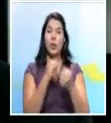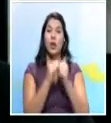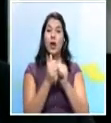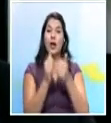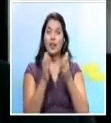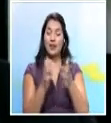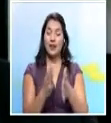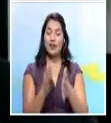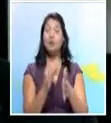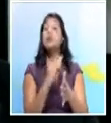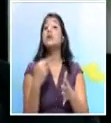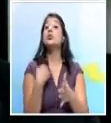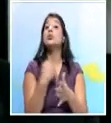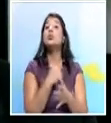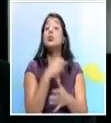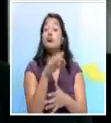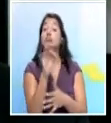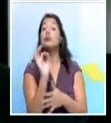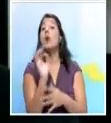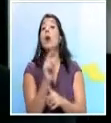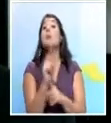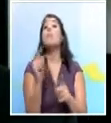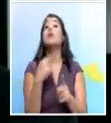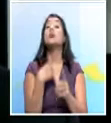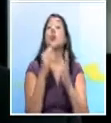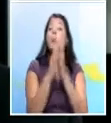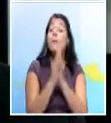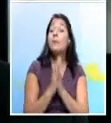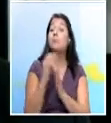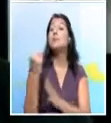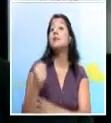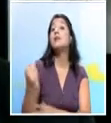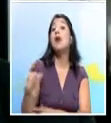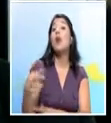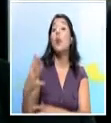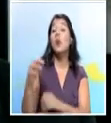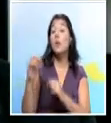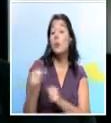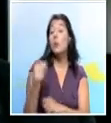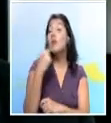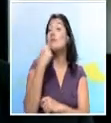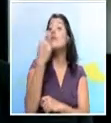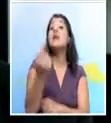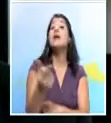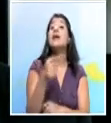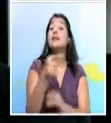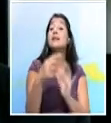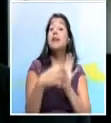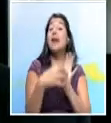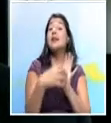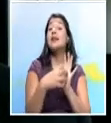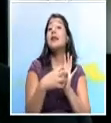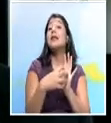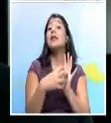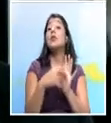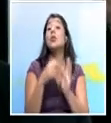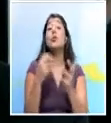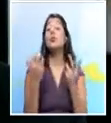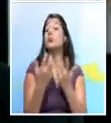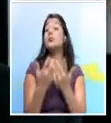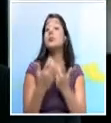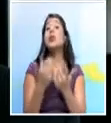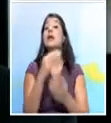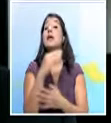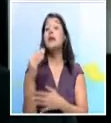candidato que uno quiere. De tal manera que le estoy pidiendo a la sala que declare ese artículo inconstitucional y